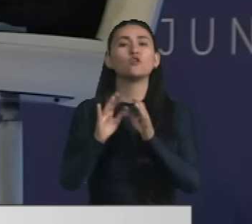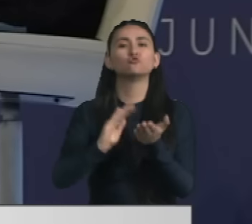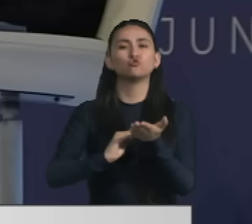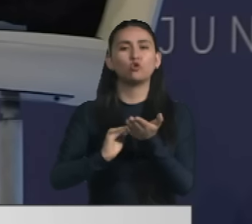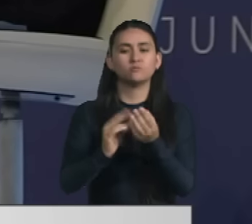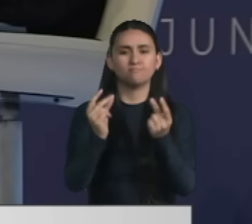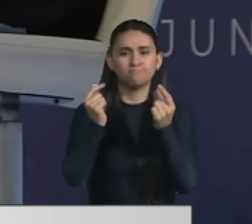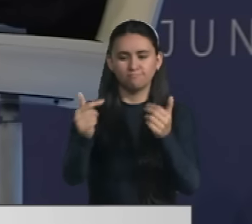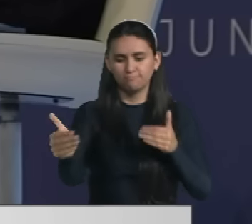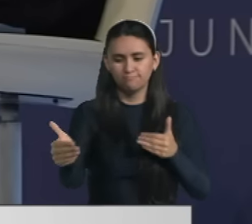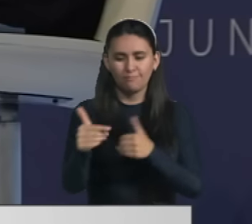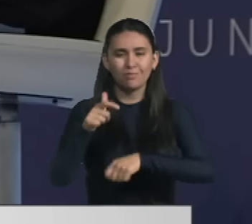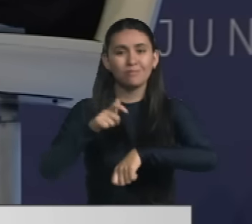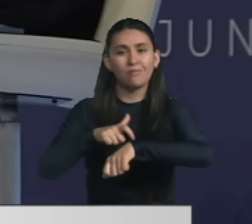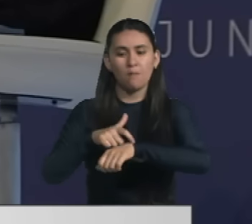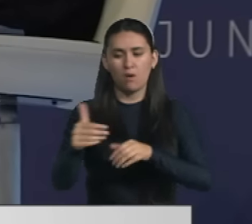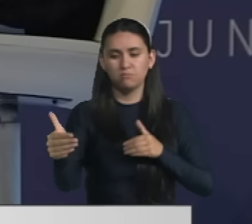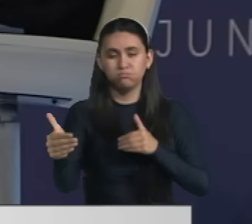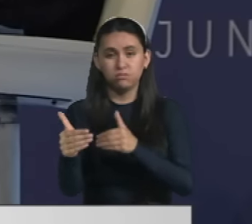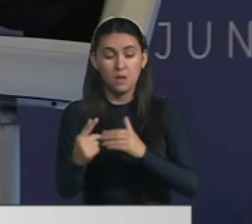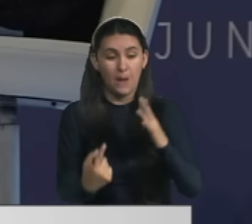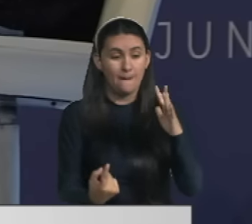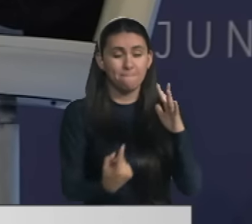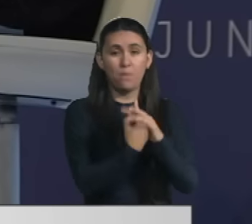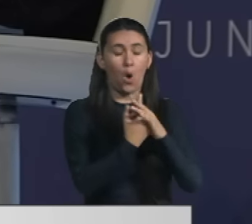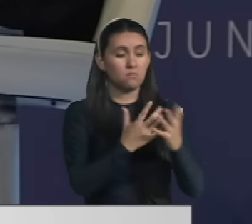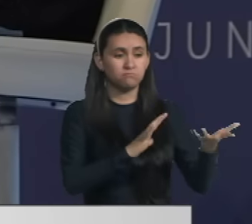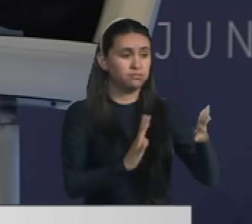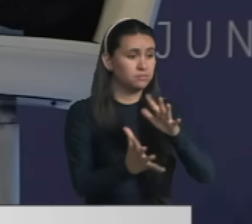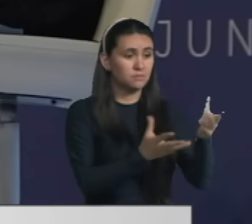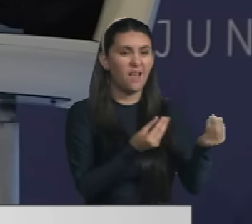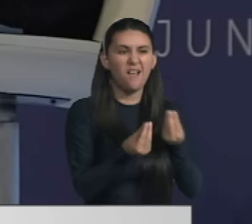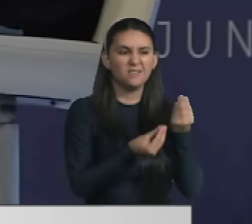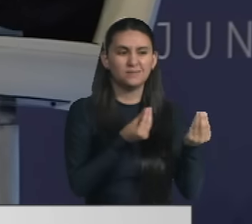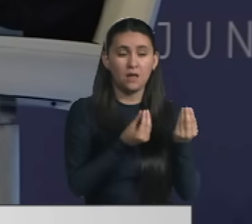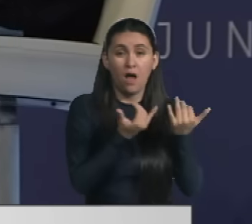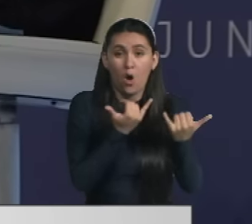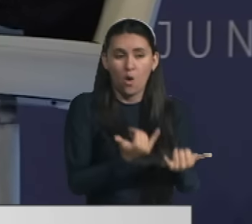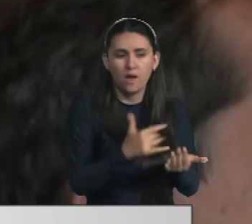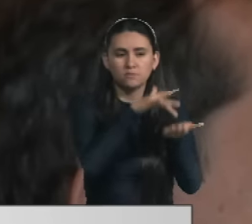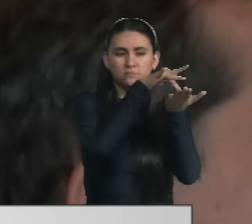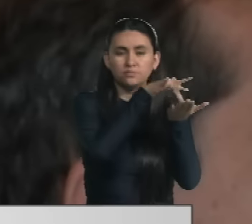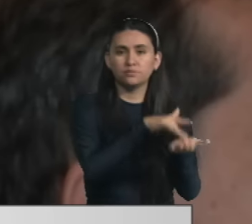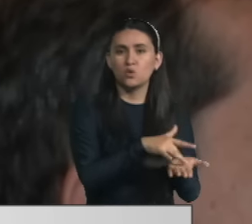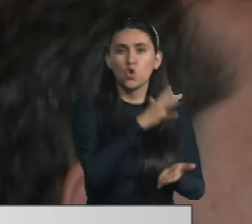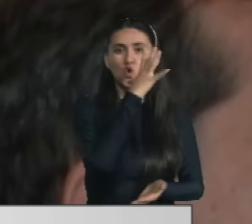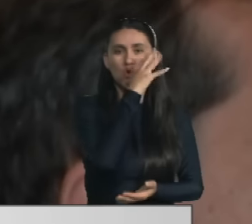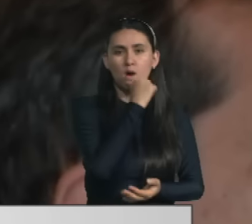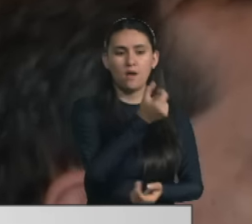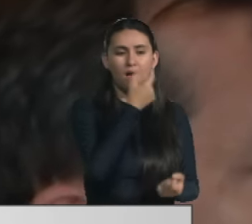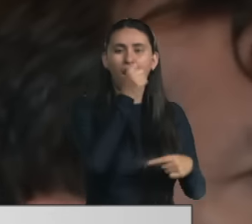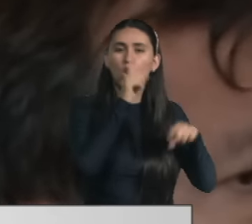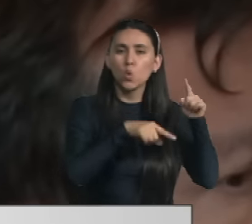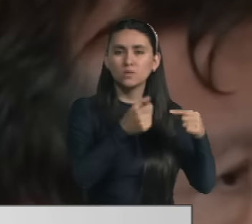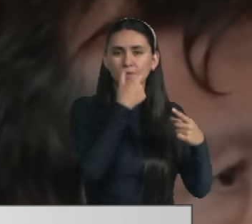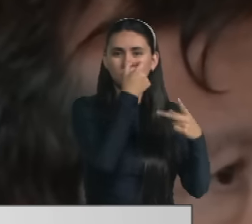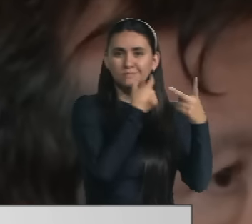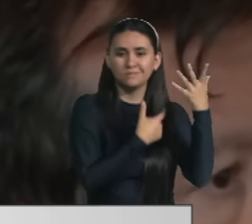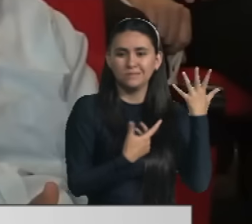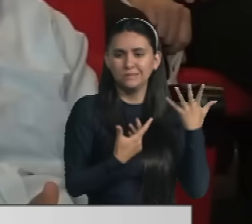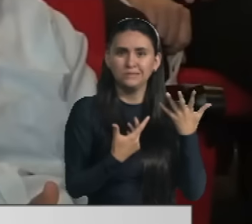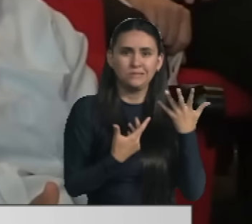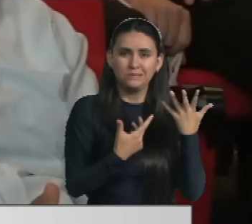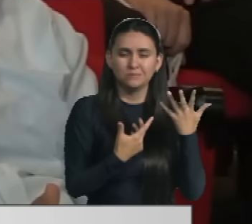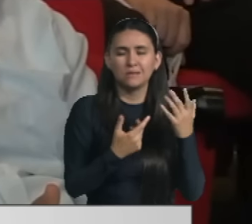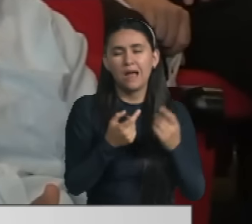plazo para poder afrontar la crisis del sector que hoy tiene un déficit, han dicho los representantes de la ANDI, de